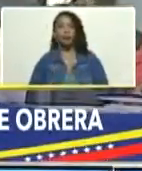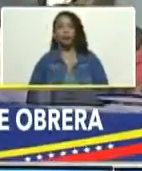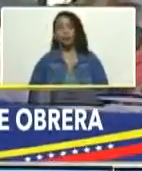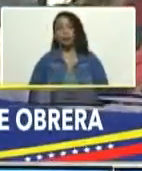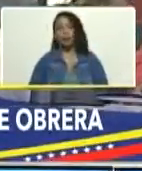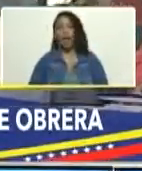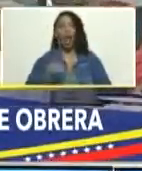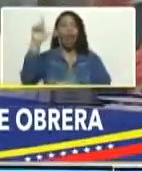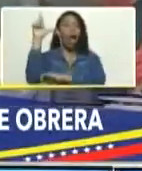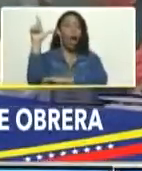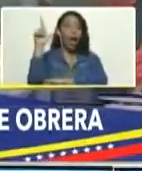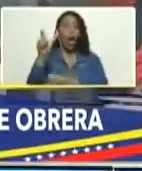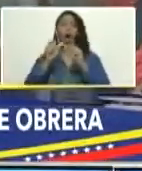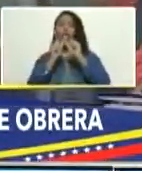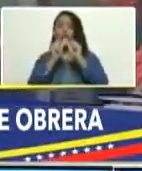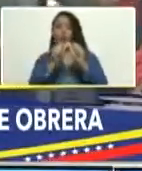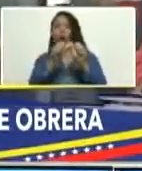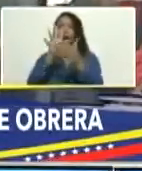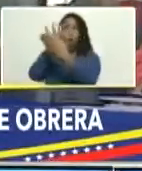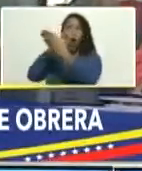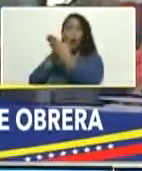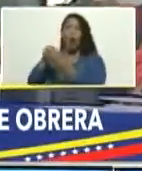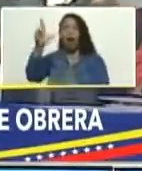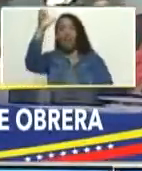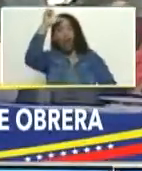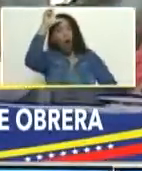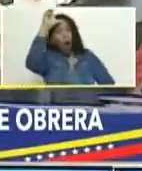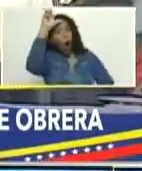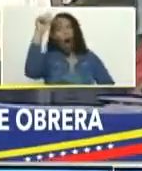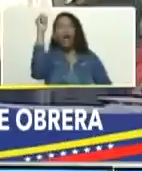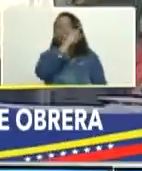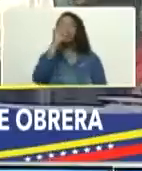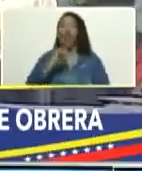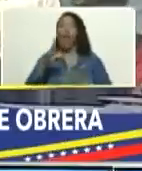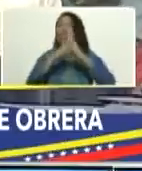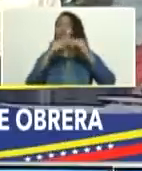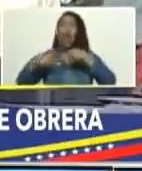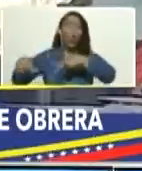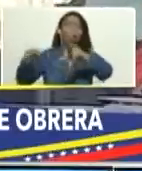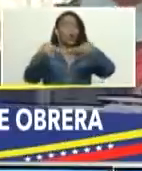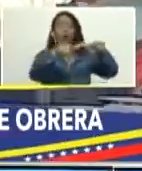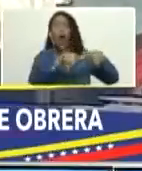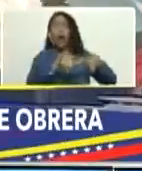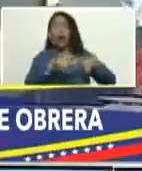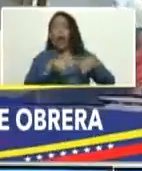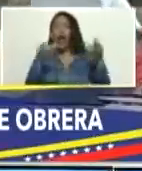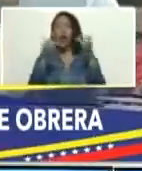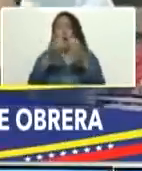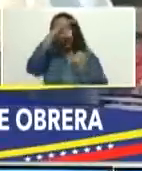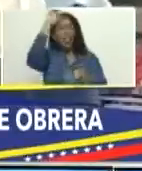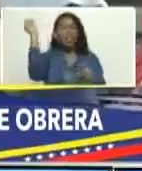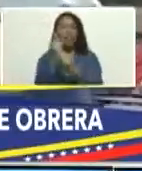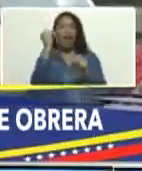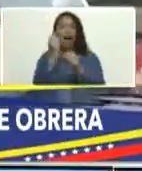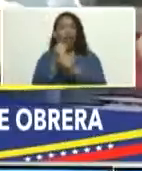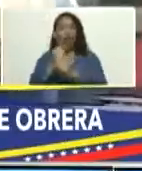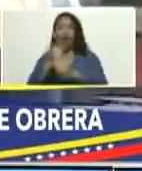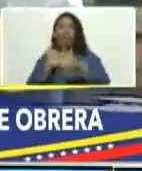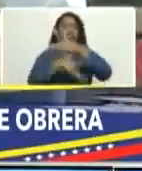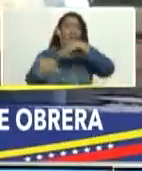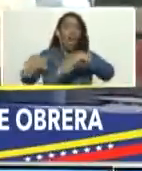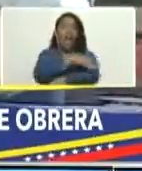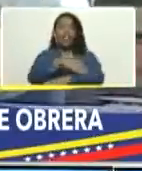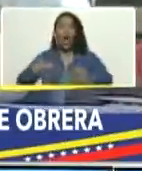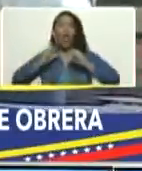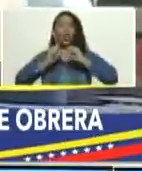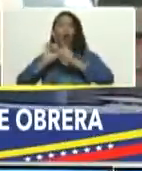en Lara, seguirlo en Falcón, en el Zulia, en todos lados. La clase obrera a la calle, a